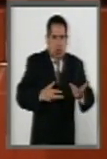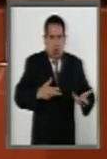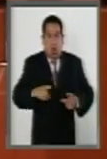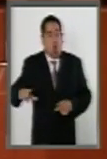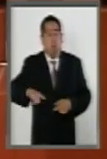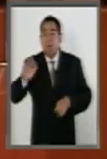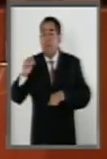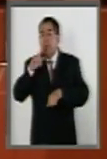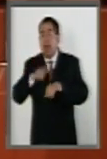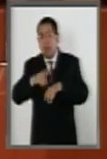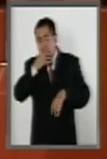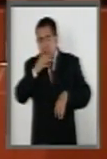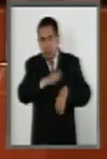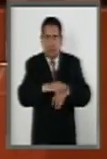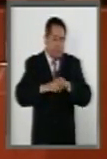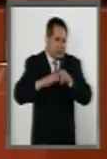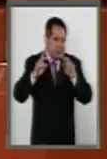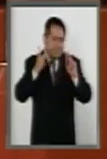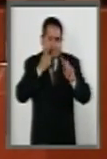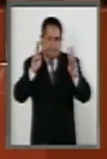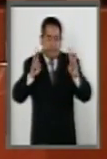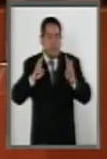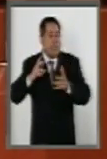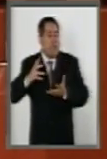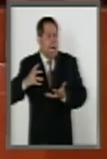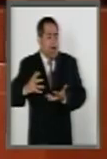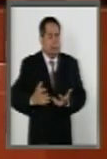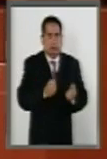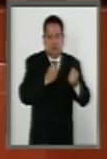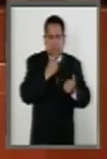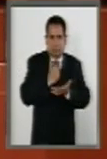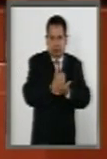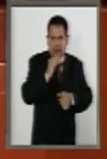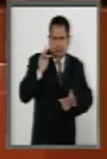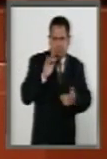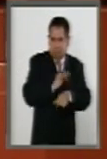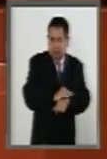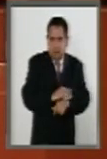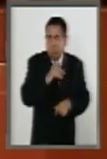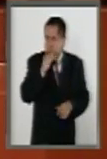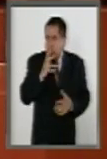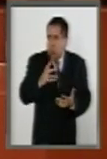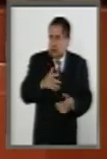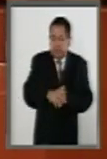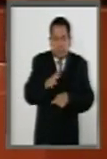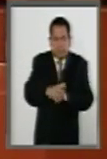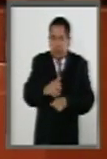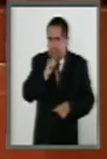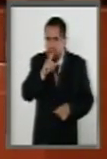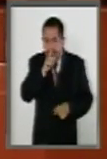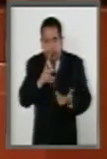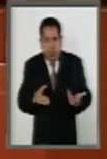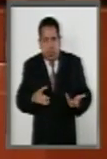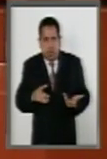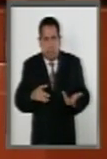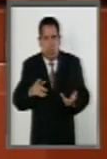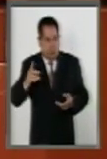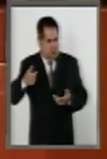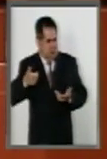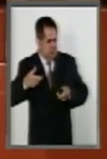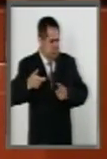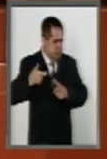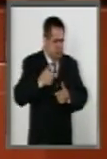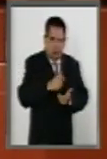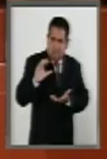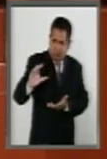federal anunció un, entrecomillado, rescate, que también resulta insuficiente, además de entregarle recursos líquidos